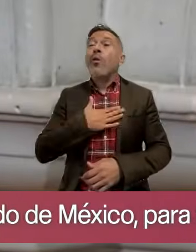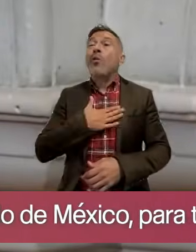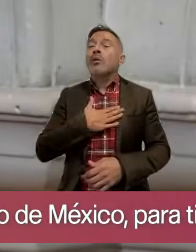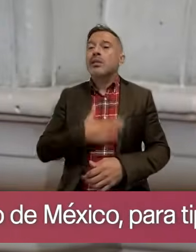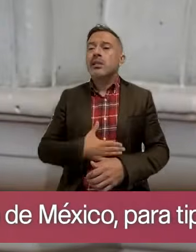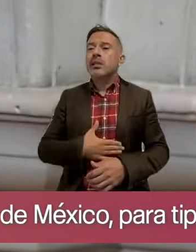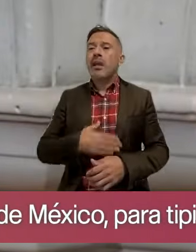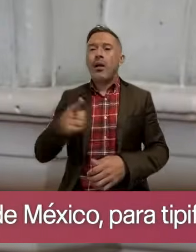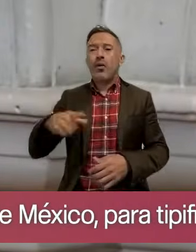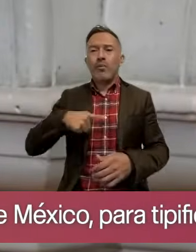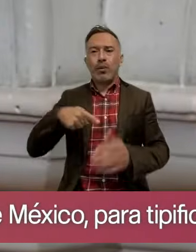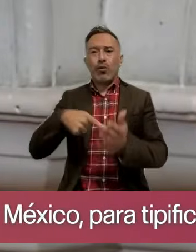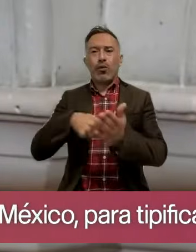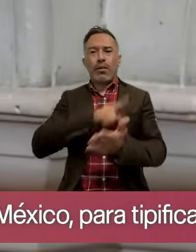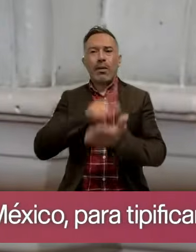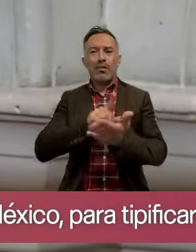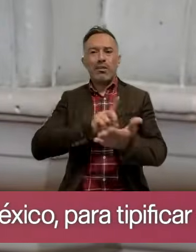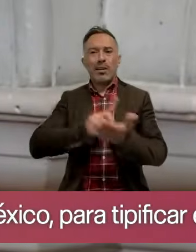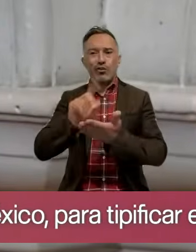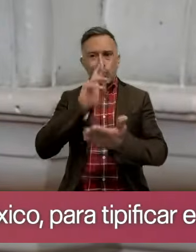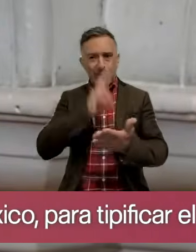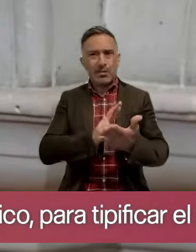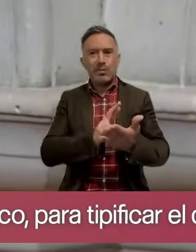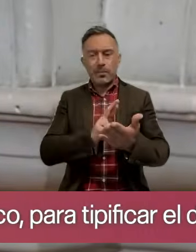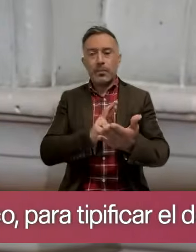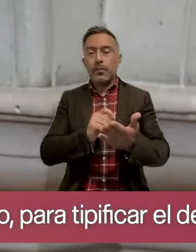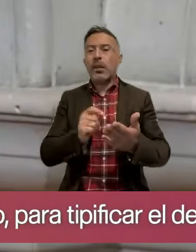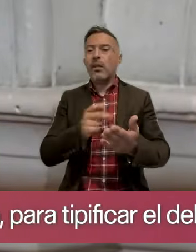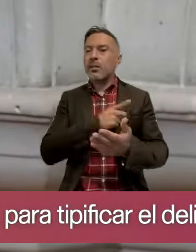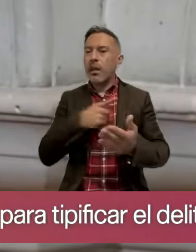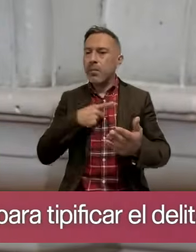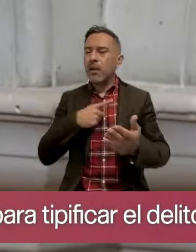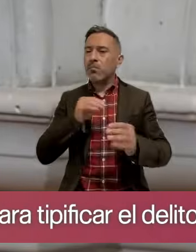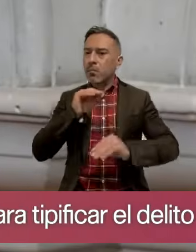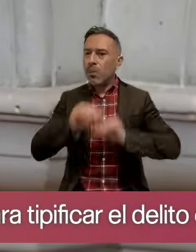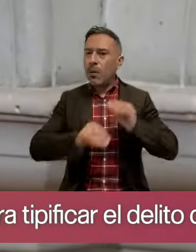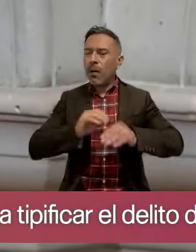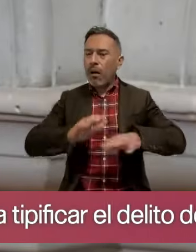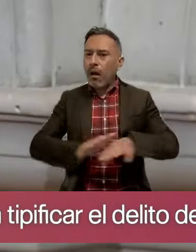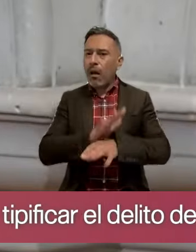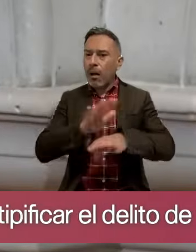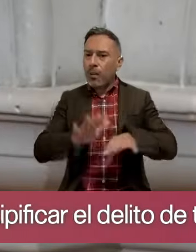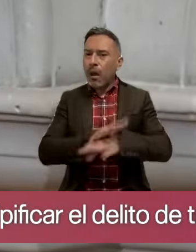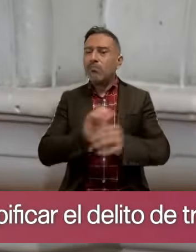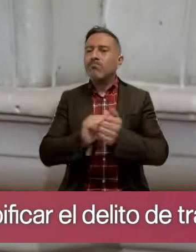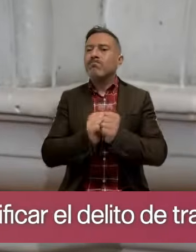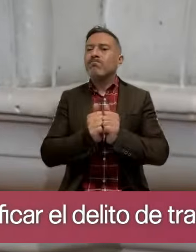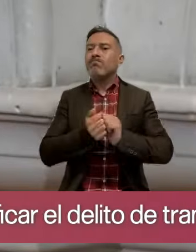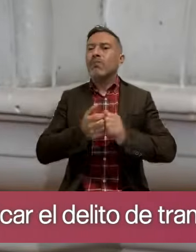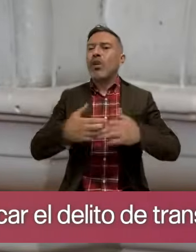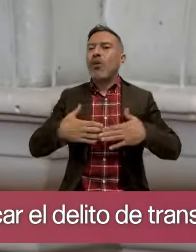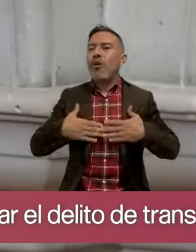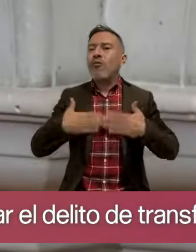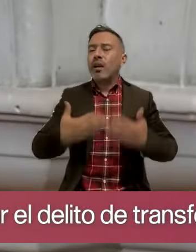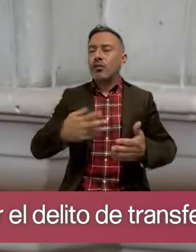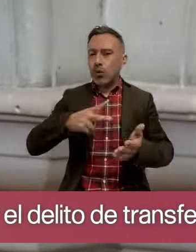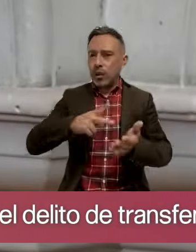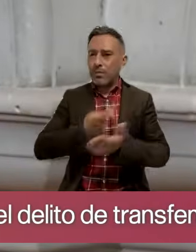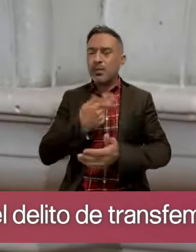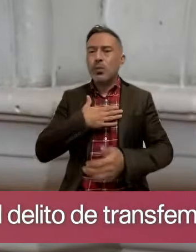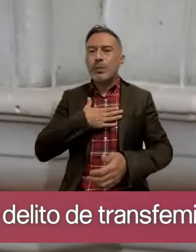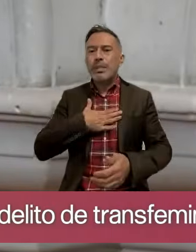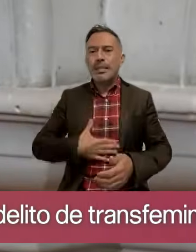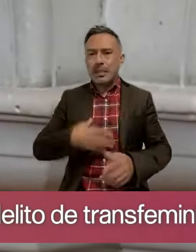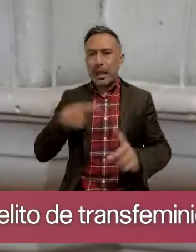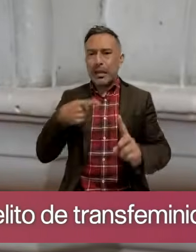sin instituciones que funcionen. Necesitamos reconstruir la confianza, reconstruir la justicia y reconstruir el